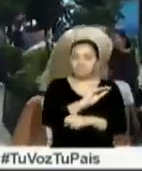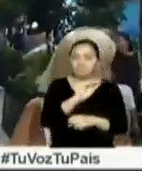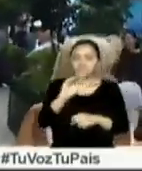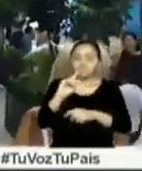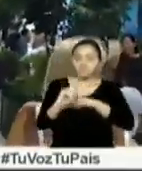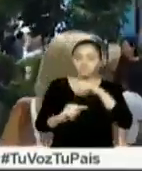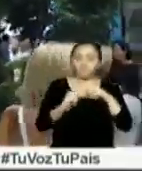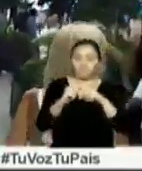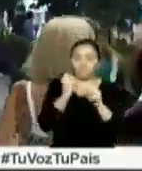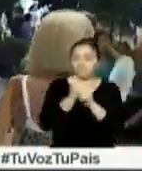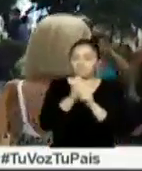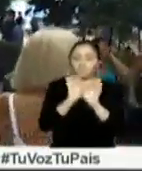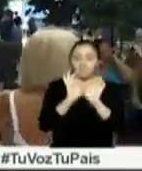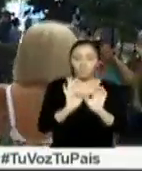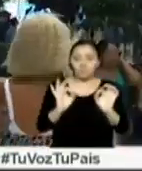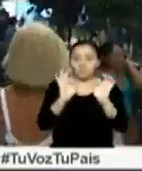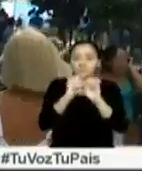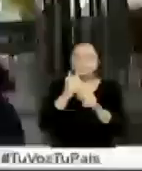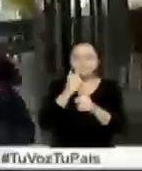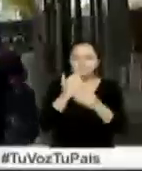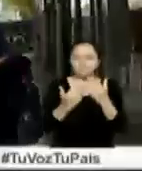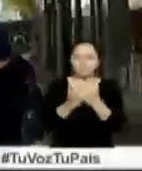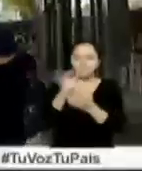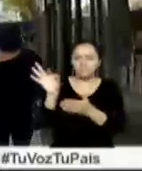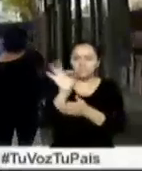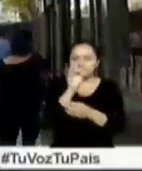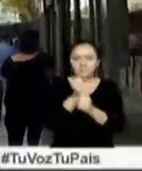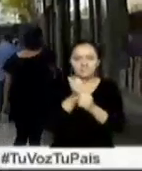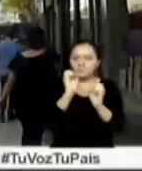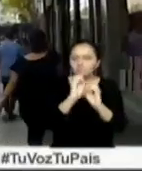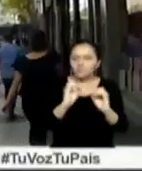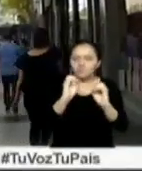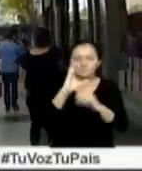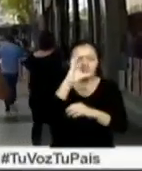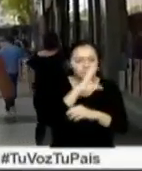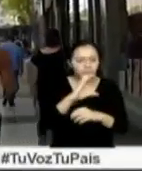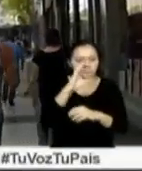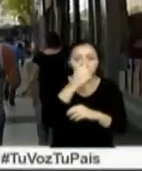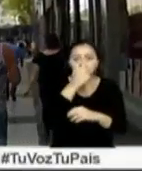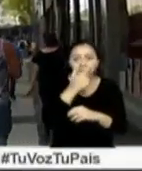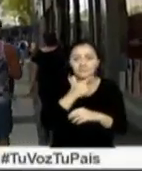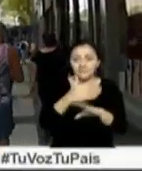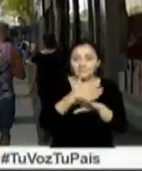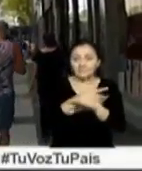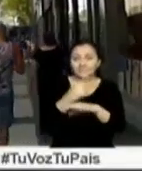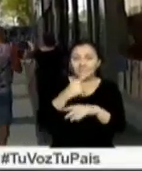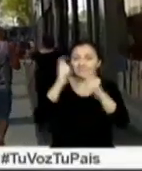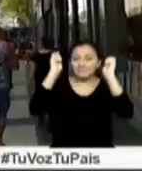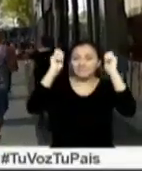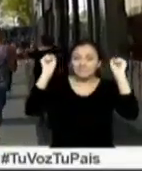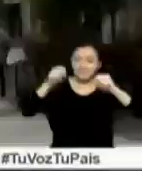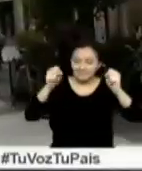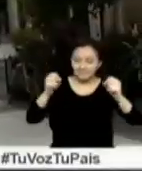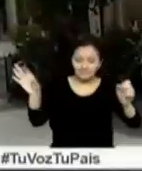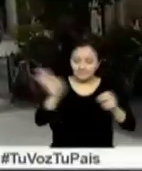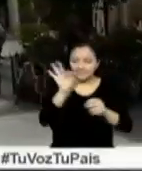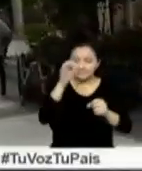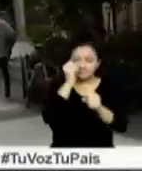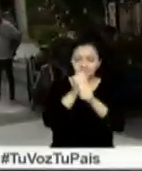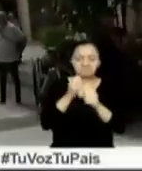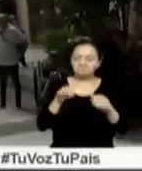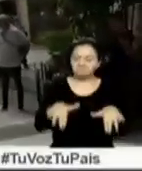desocupación se suma que no hay nuevas fuentes de empleo ofrecidas por macri en campaña con la llegada de nuevas